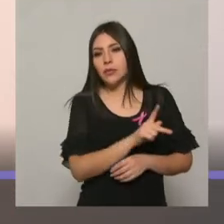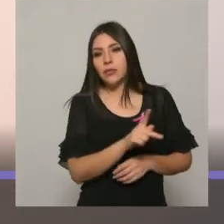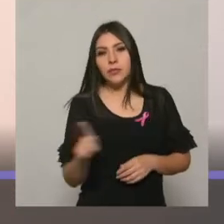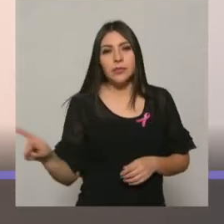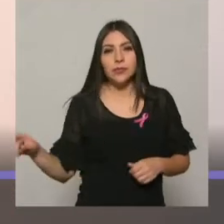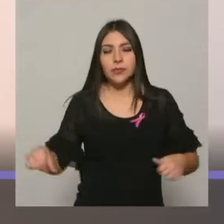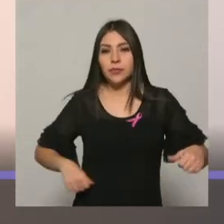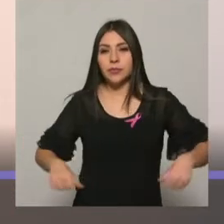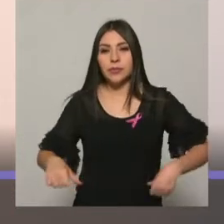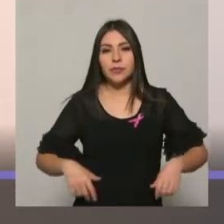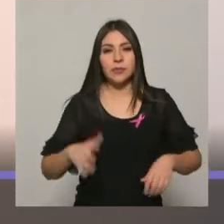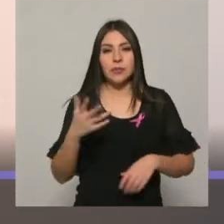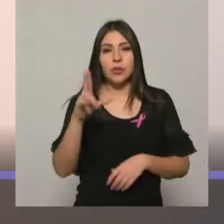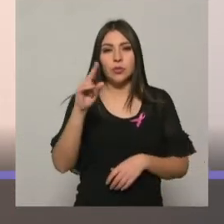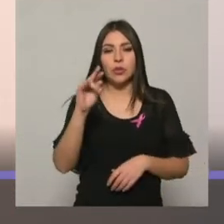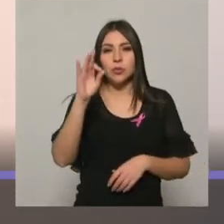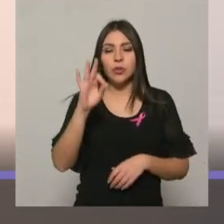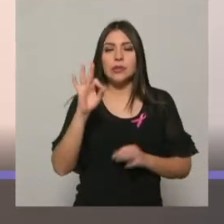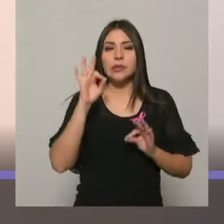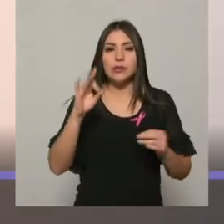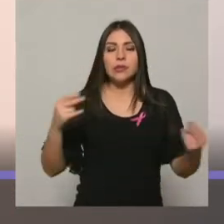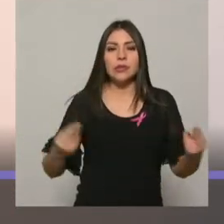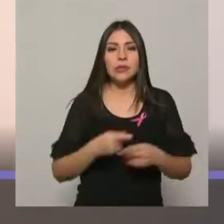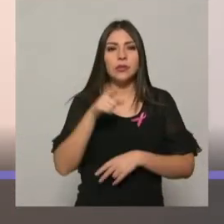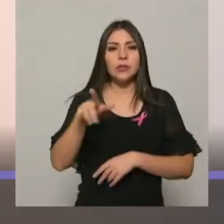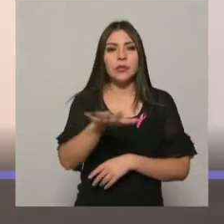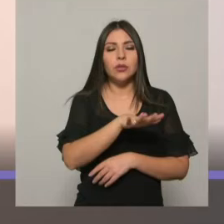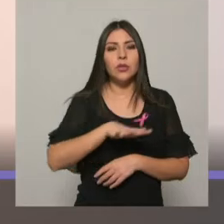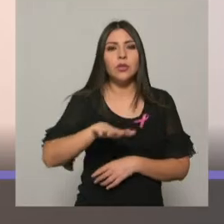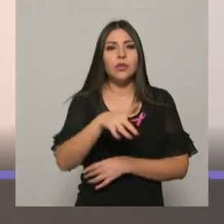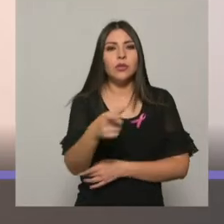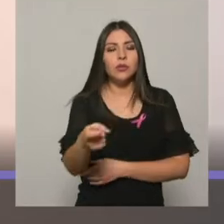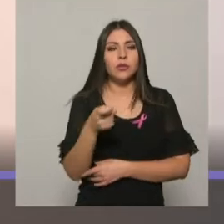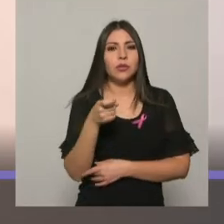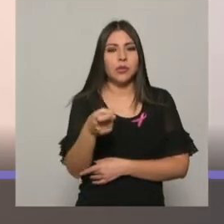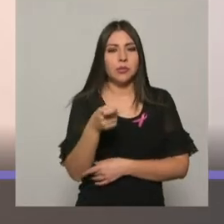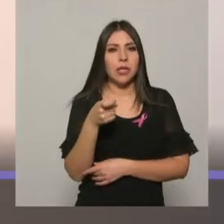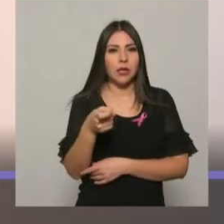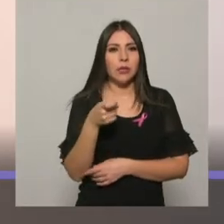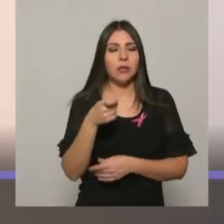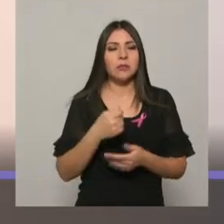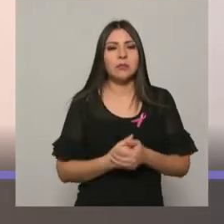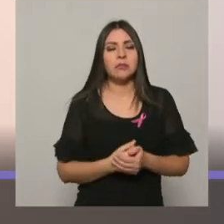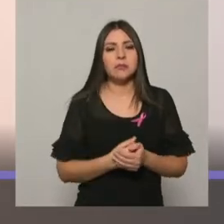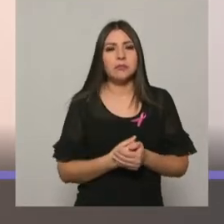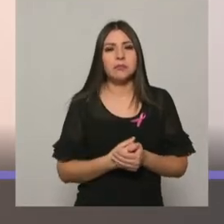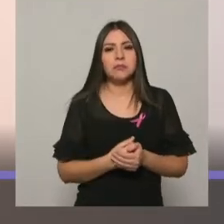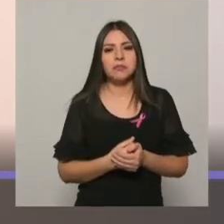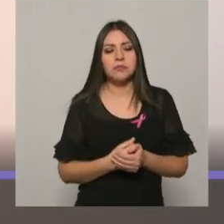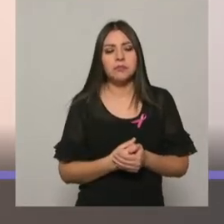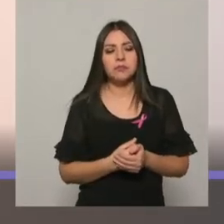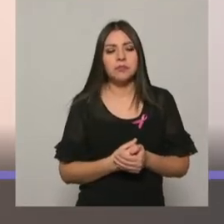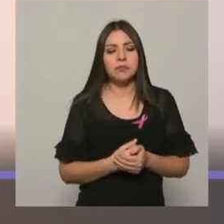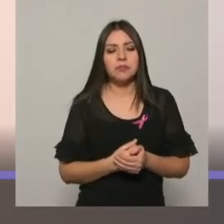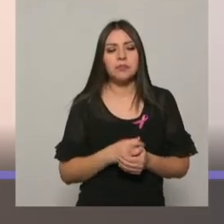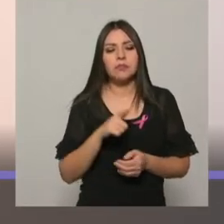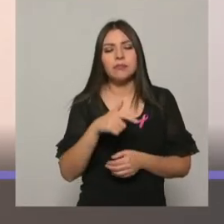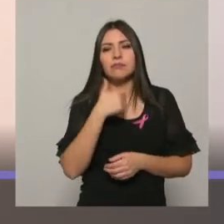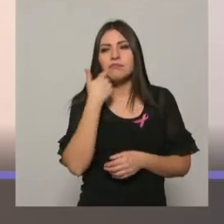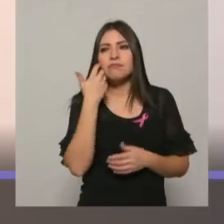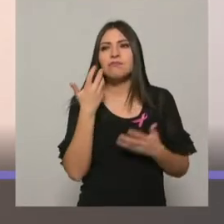allá. Y bueno, acá la idea era seguir las tradiciones, darnos